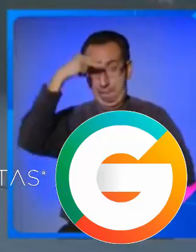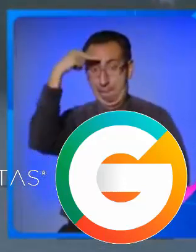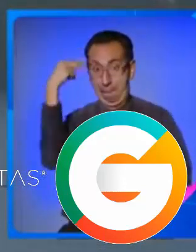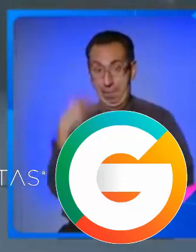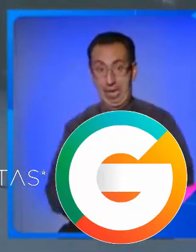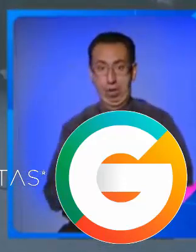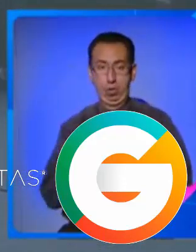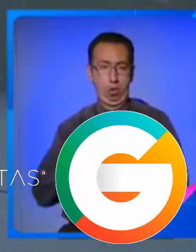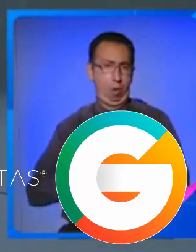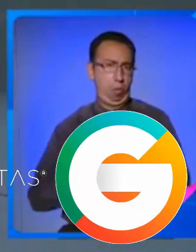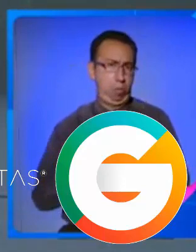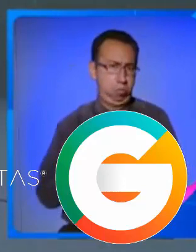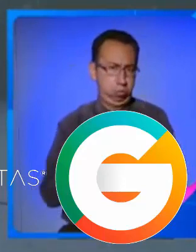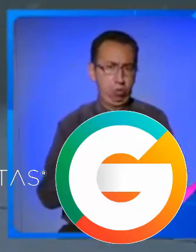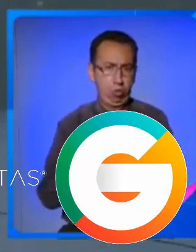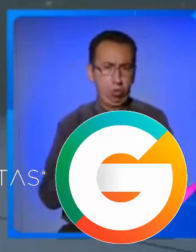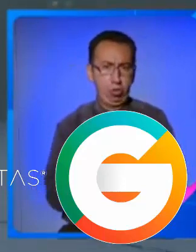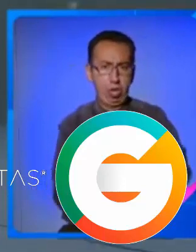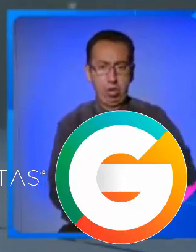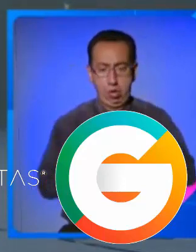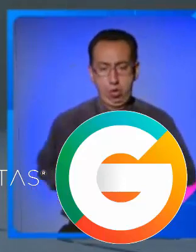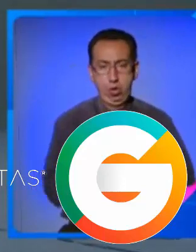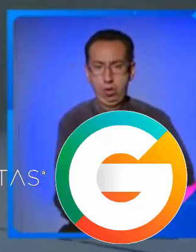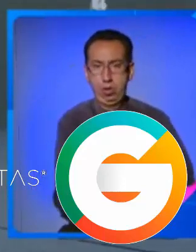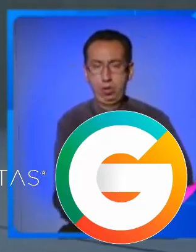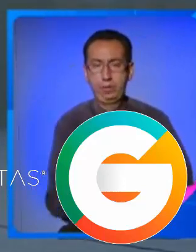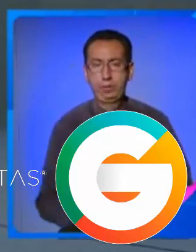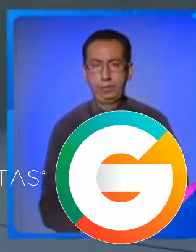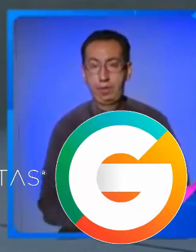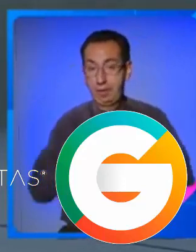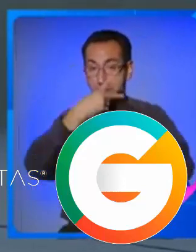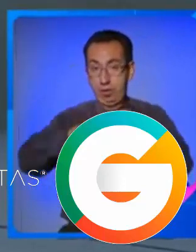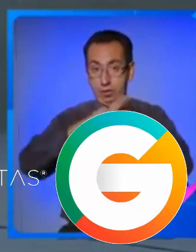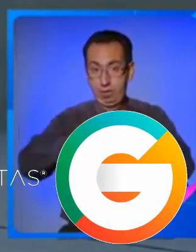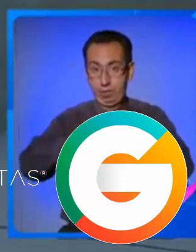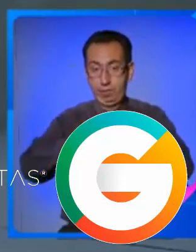por su gran apoyo al Estado de Guanajuato. El segundo,